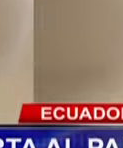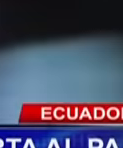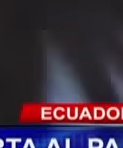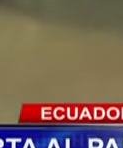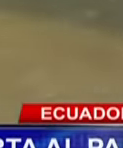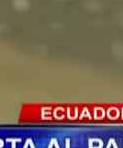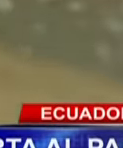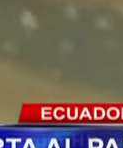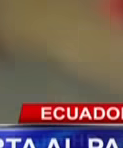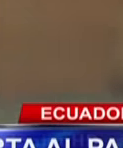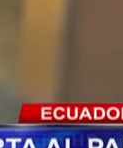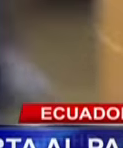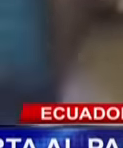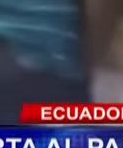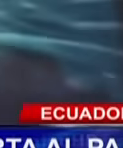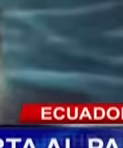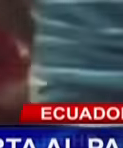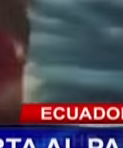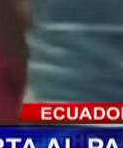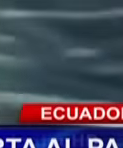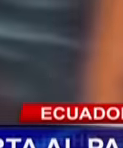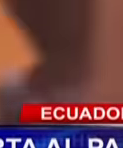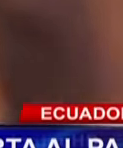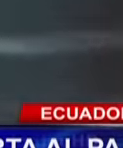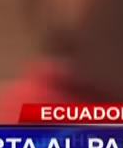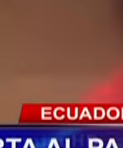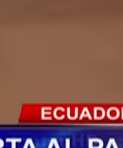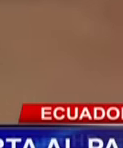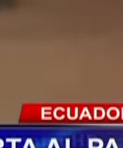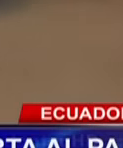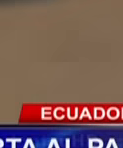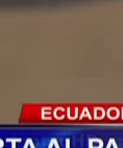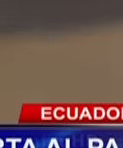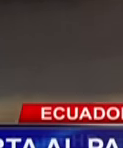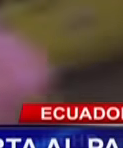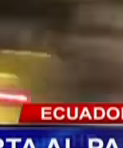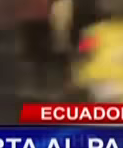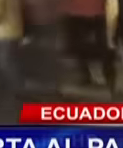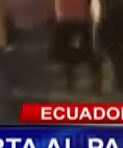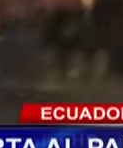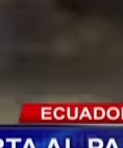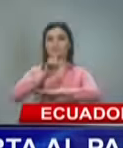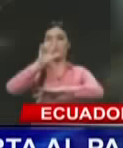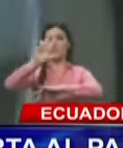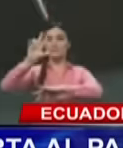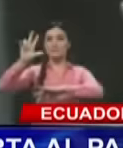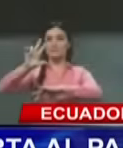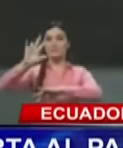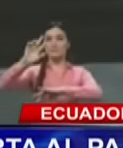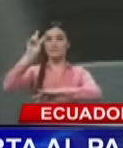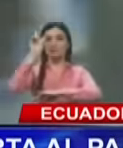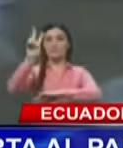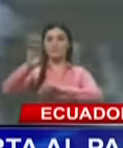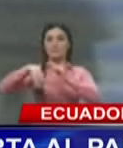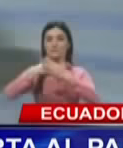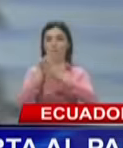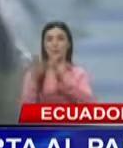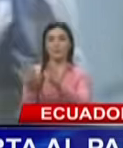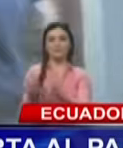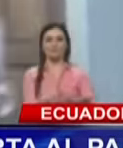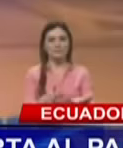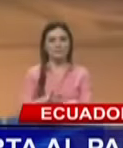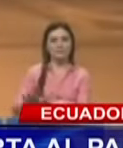El pánico volvió a apoderarse de la población ecuatoriana. Dos nuevos sismos sorprendieron la madrugada del miércoles. Las réplicas